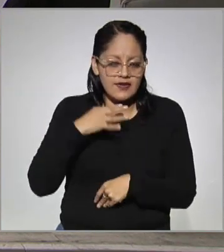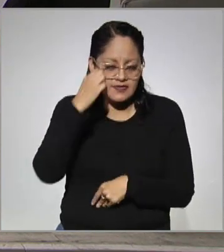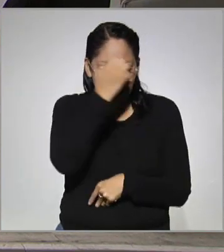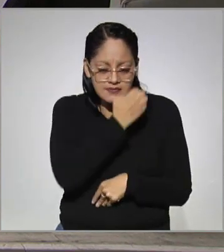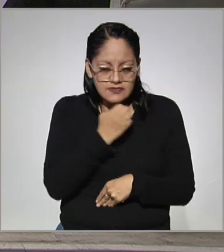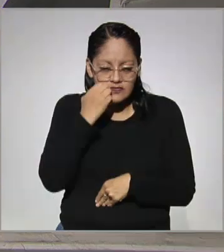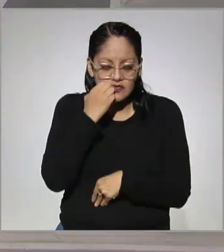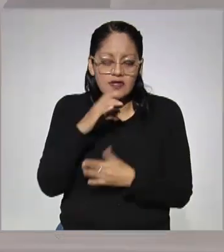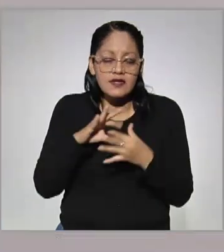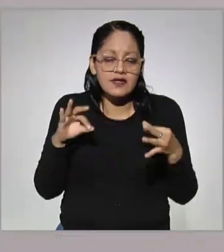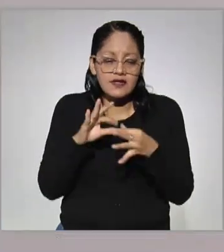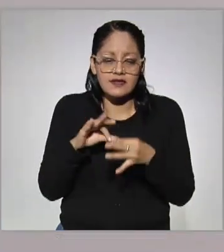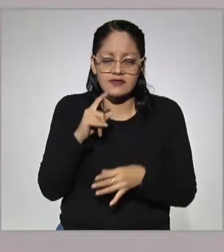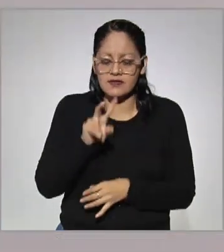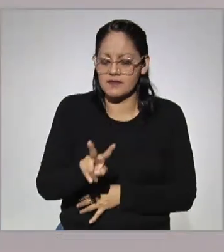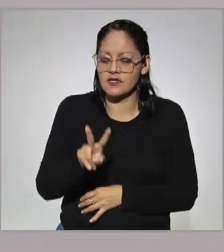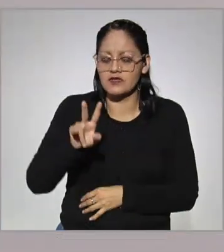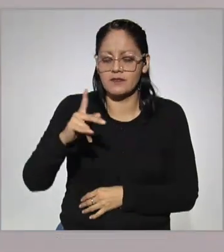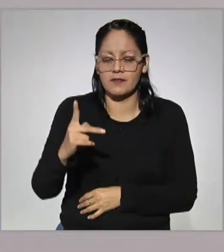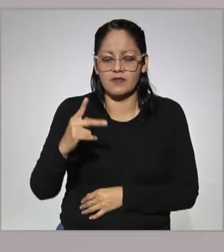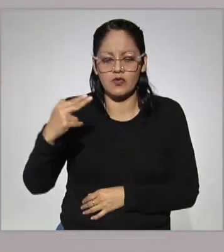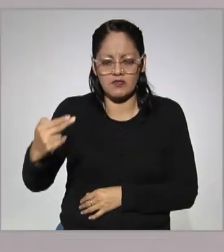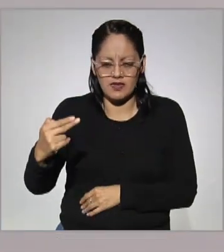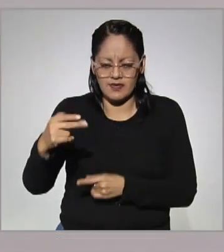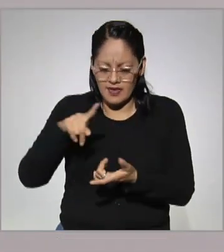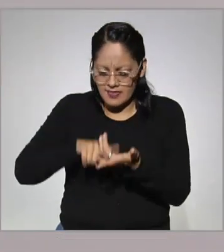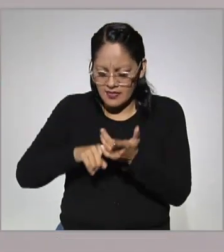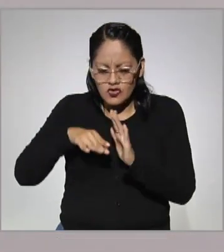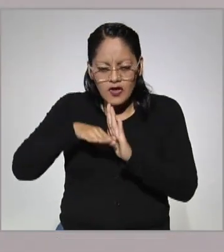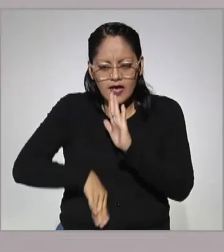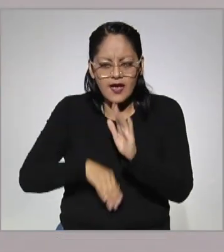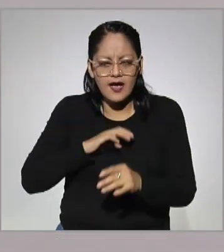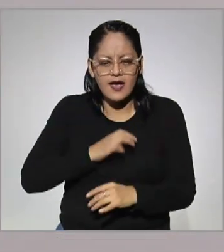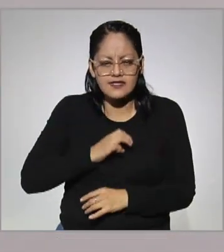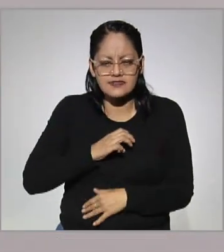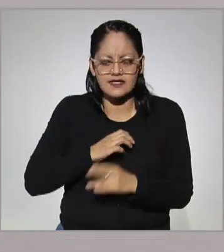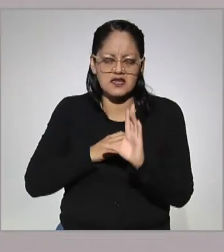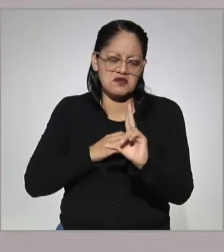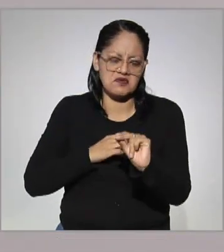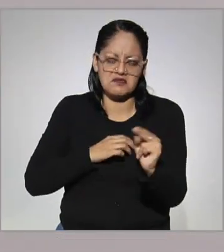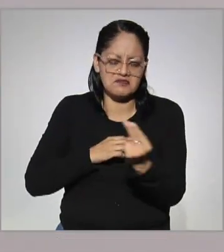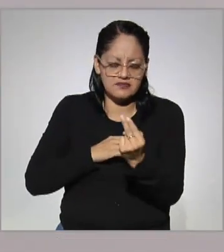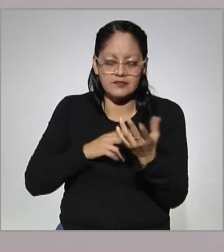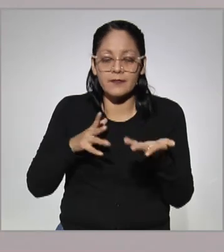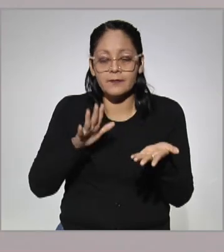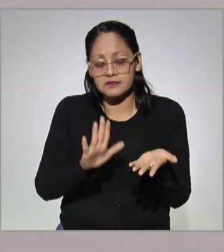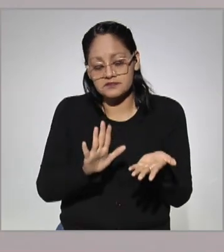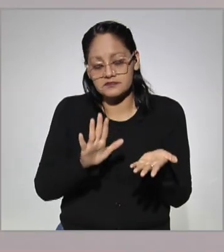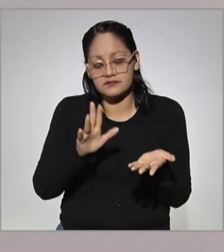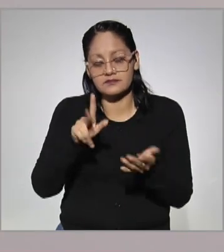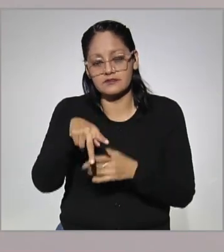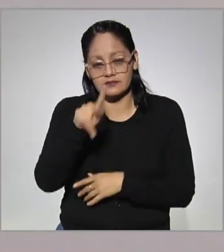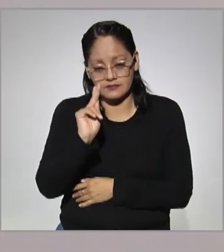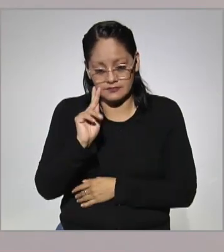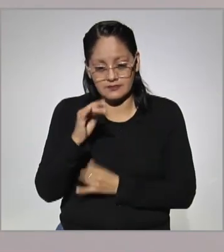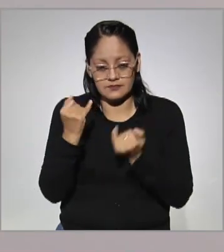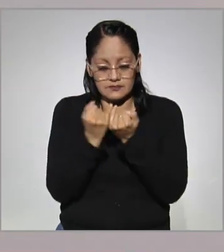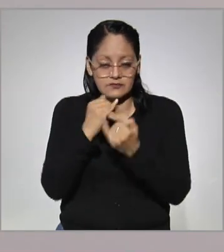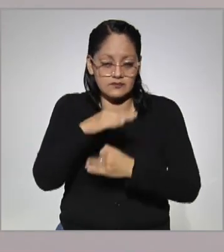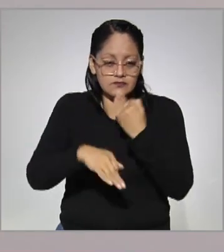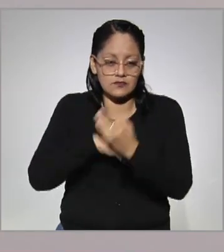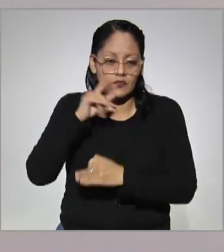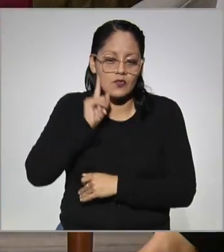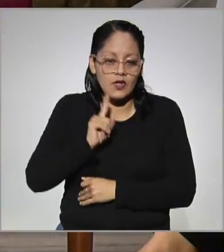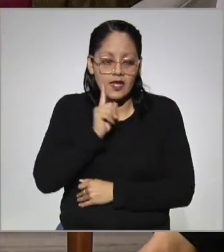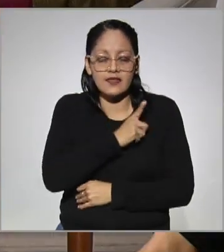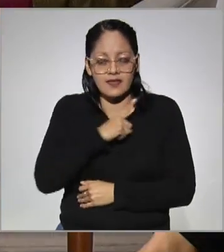dicen que no necesitamos el papiloma para tener un cáncer cervicuterino, que son las menos, finalmente, pero idealmente todas las mujeres sí se